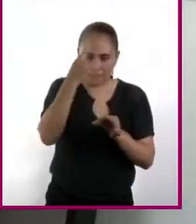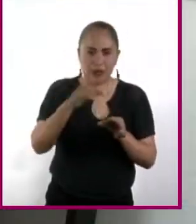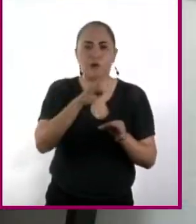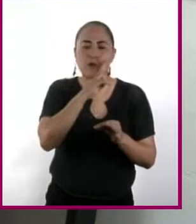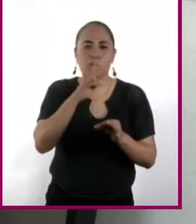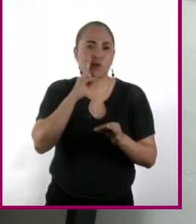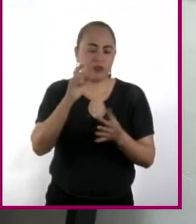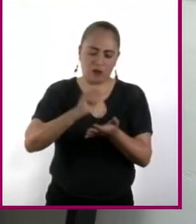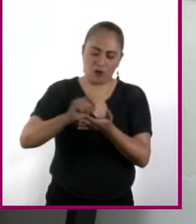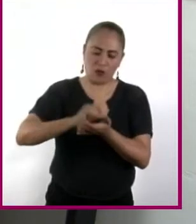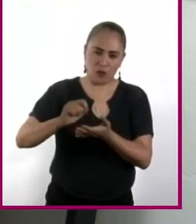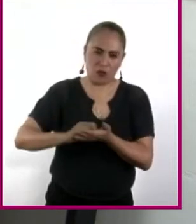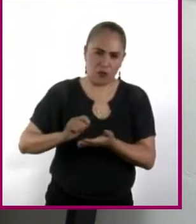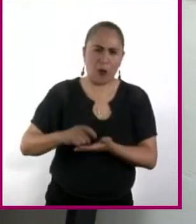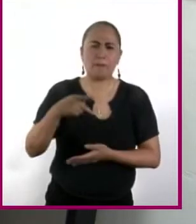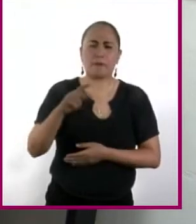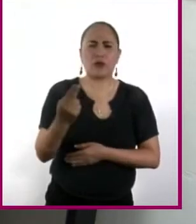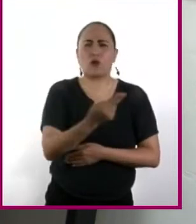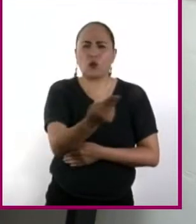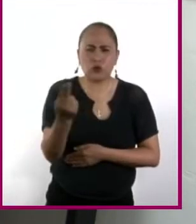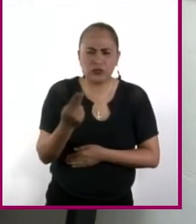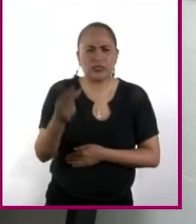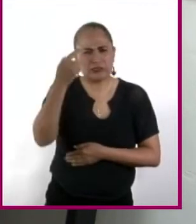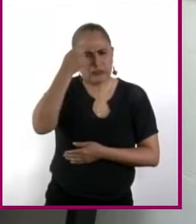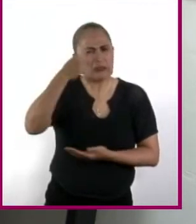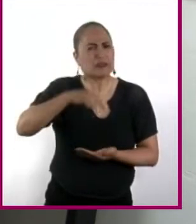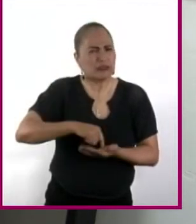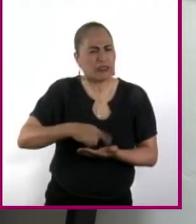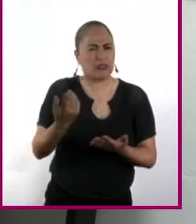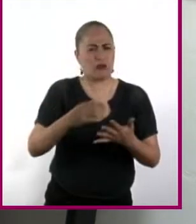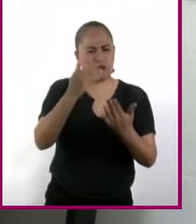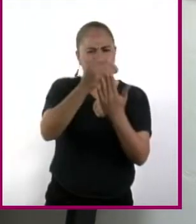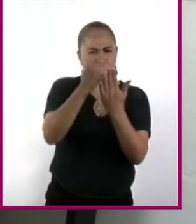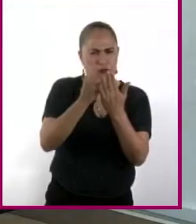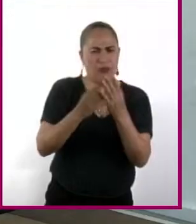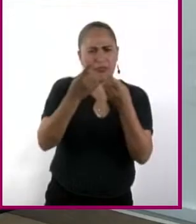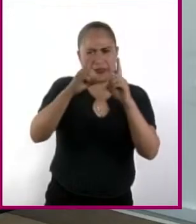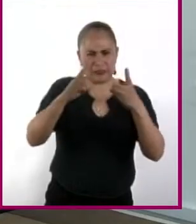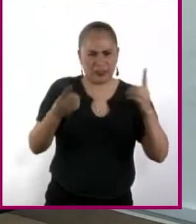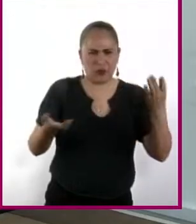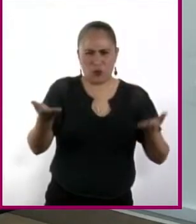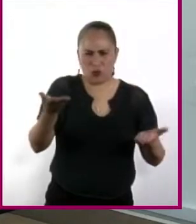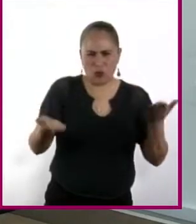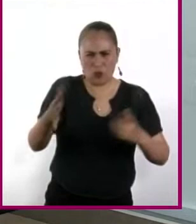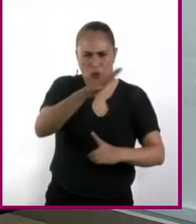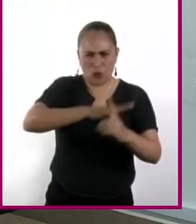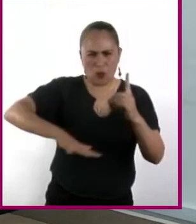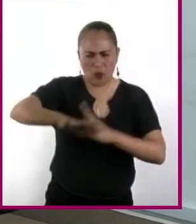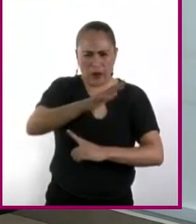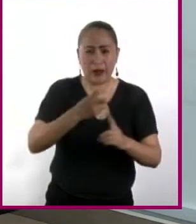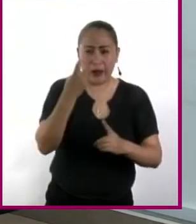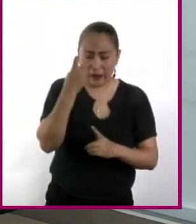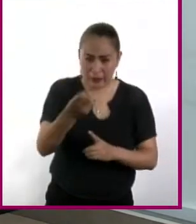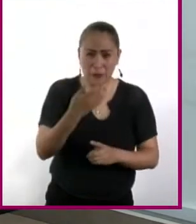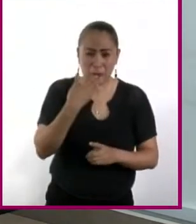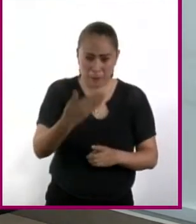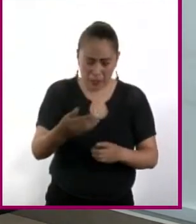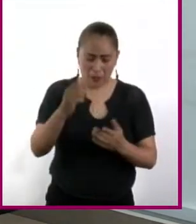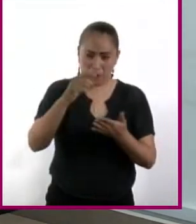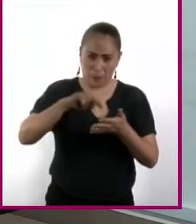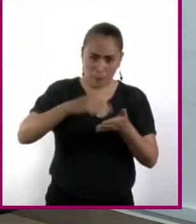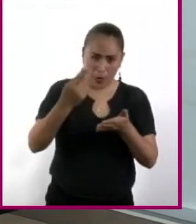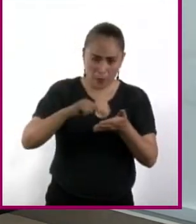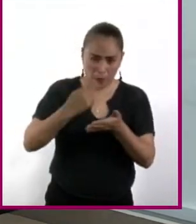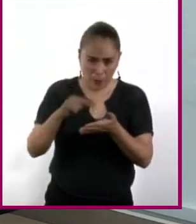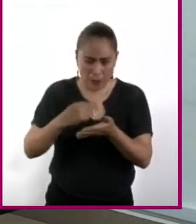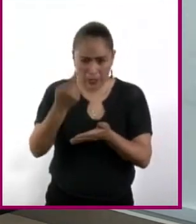me gustaría preguntarles si ustedes consideran que la adopción de los objetivos del desarrollo sostenible por parte de los gobiernos es suficiente para poder hacer frente